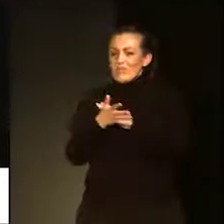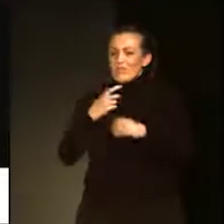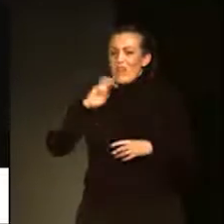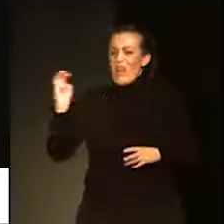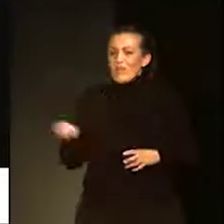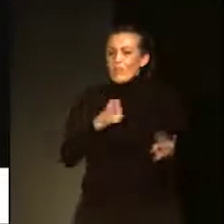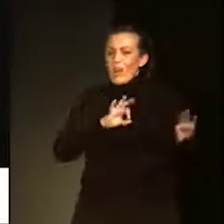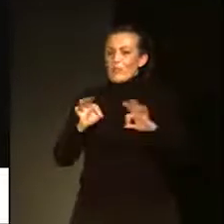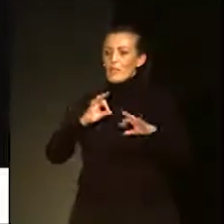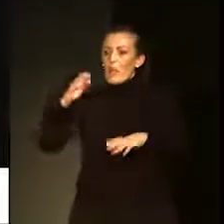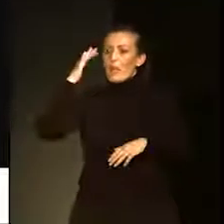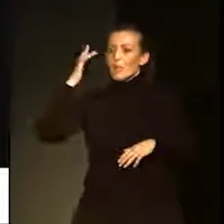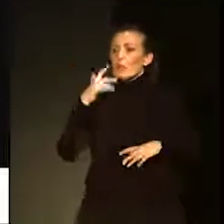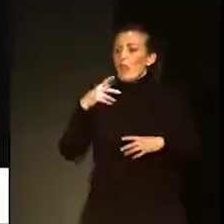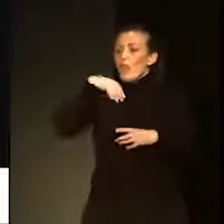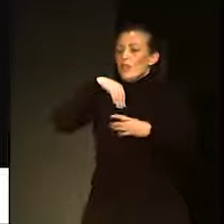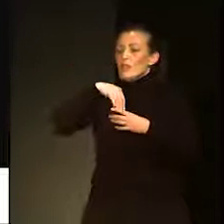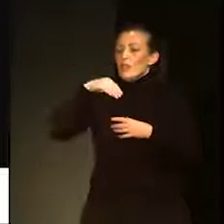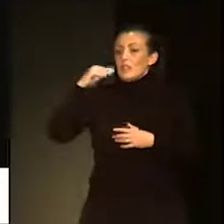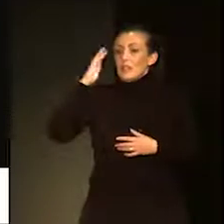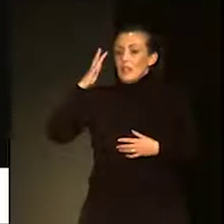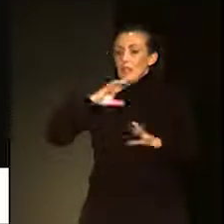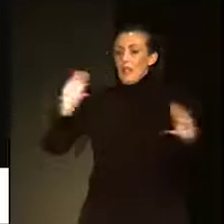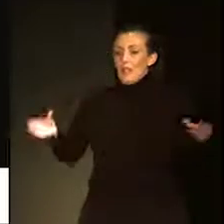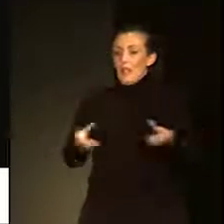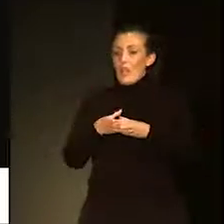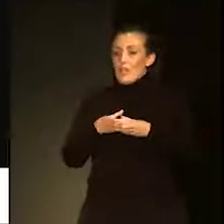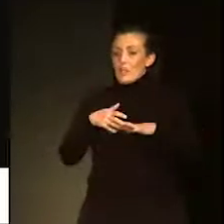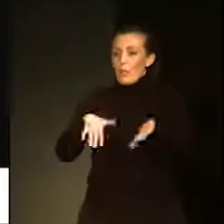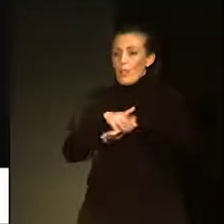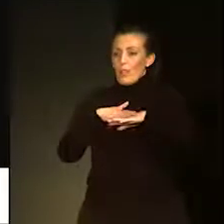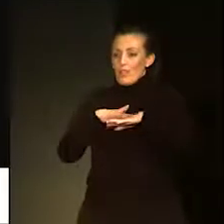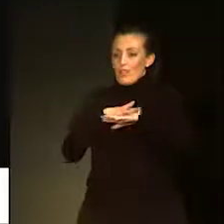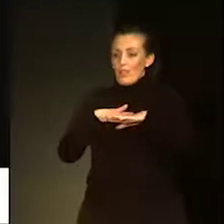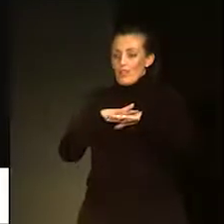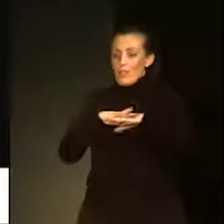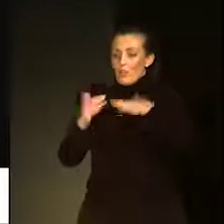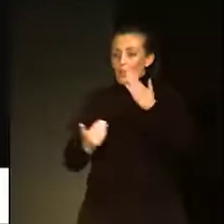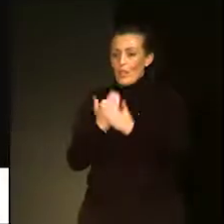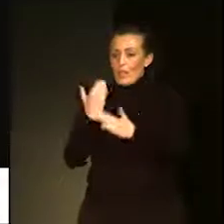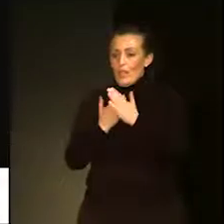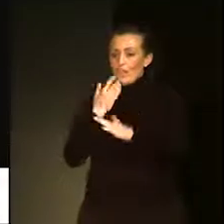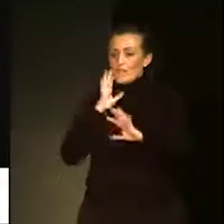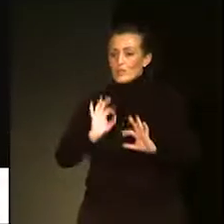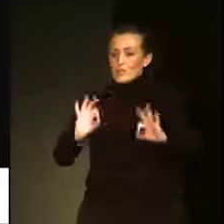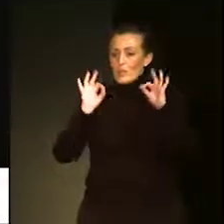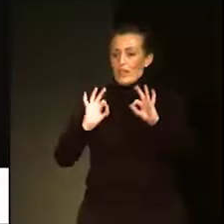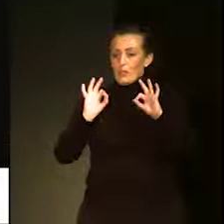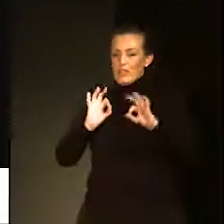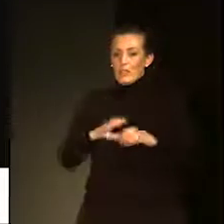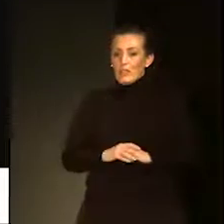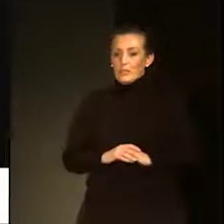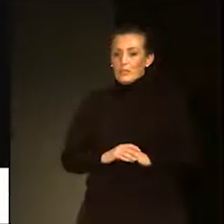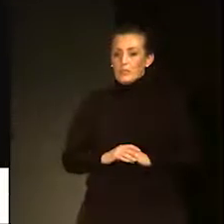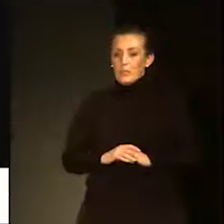preparado con muchísima ilusión por parte del equipo de organización de la jornada y especialmente